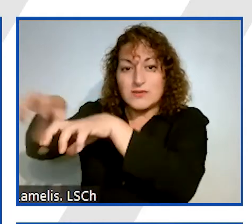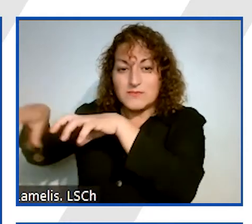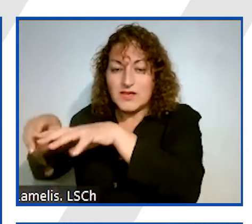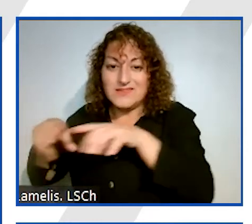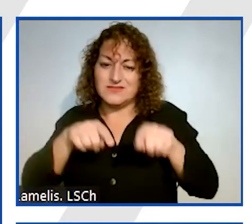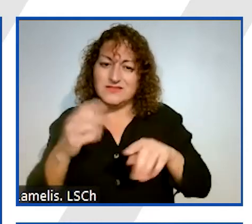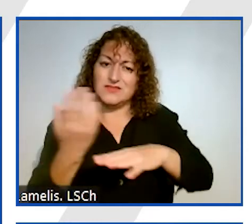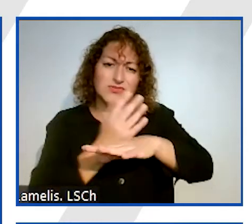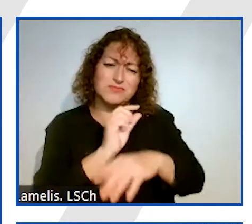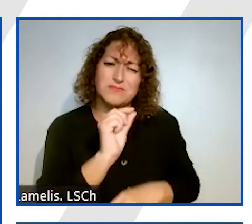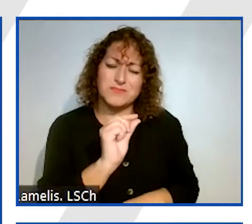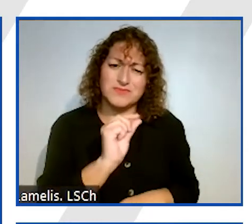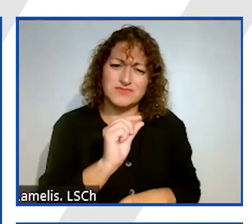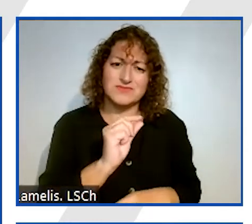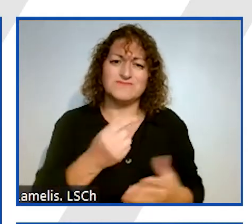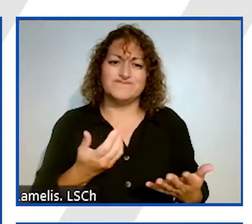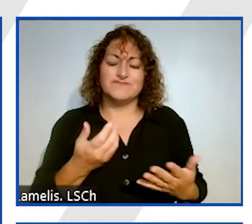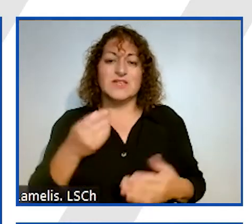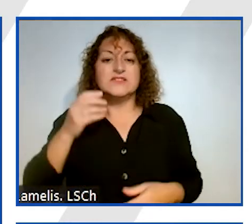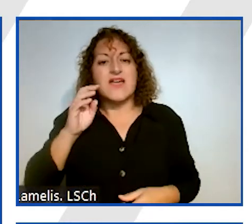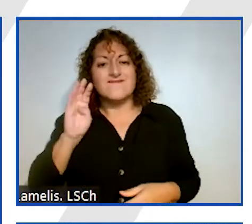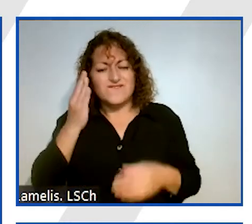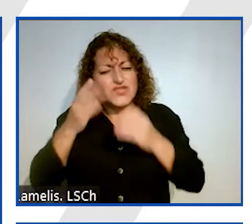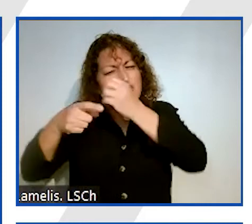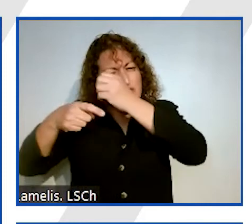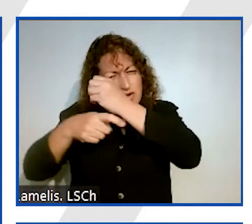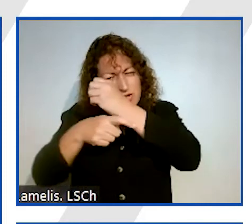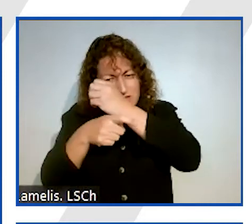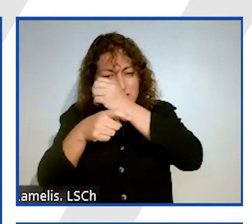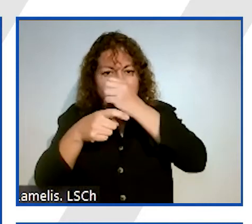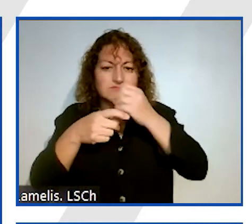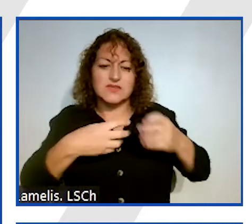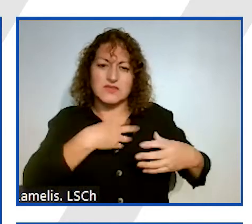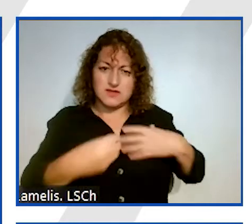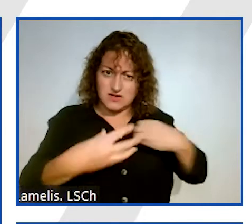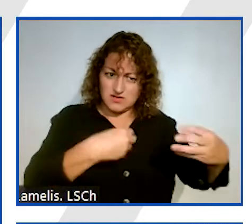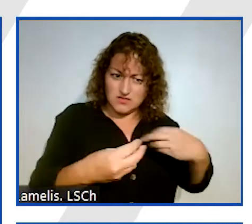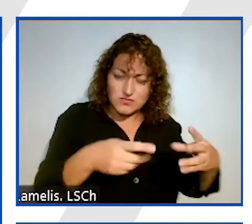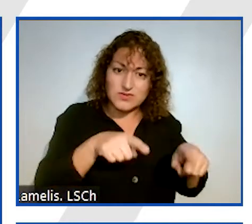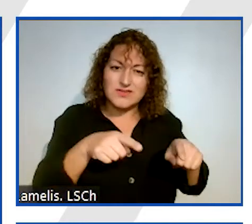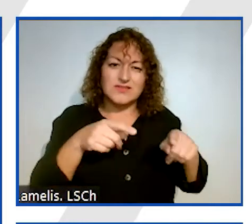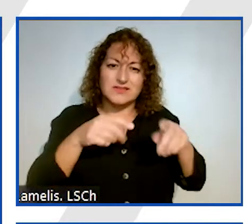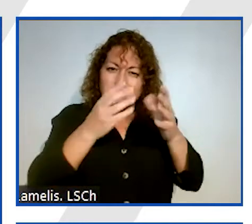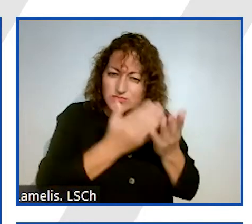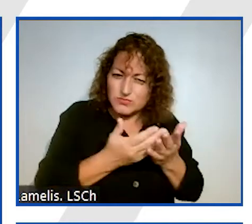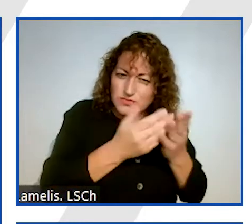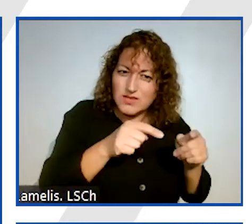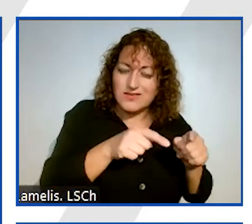el punto de vista de la biología reproductiva, algo muy similar a lo que ocurre con los vertebrados superiores, con los